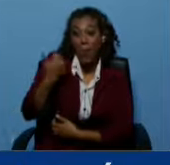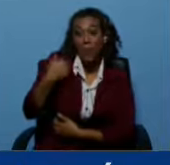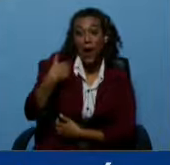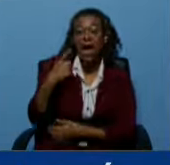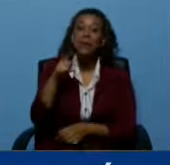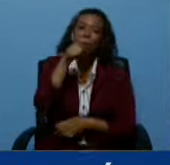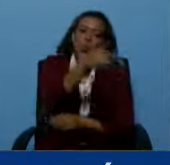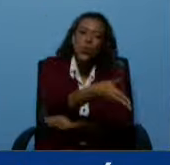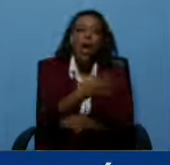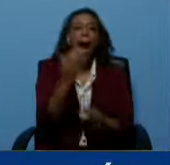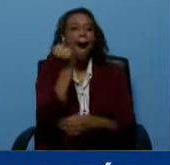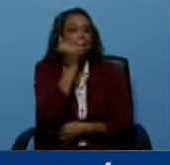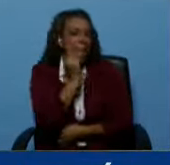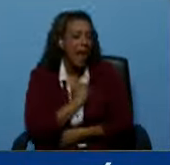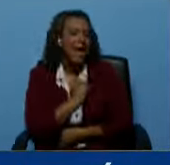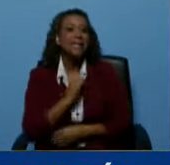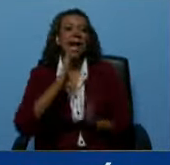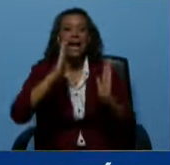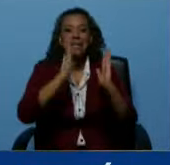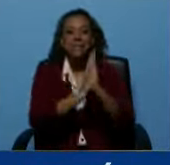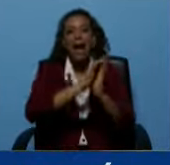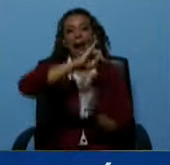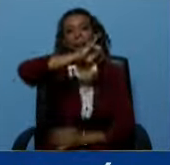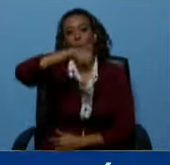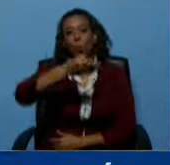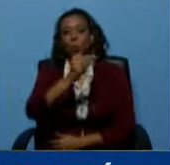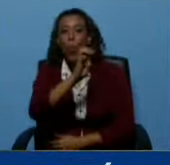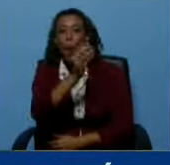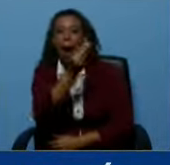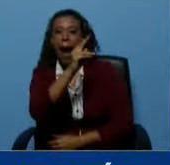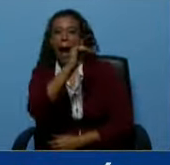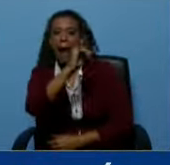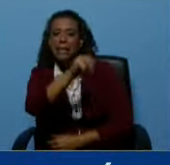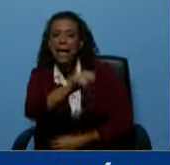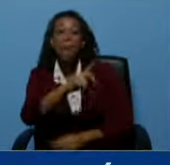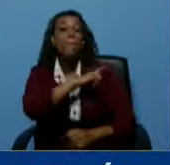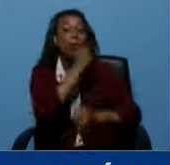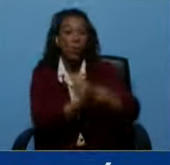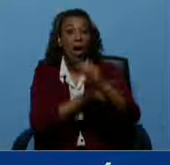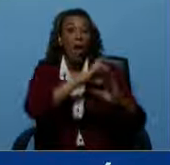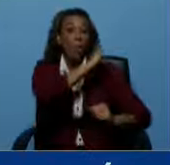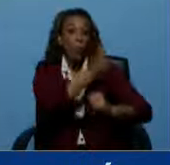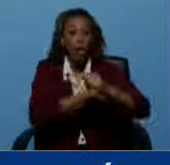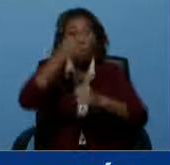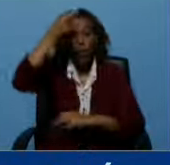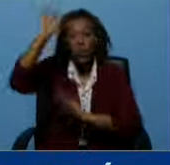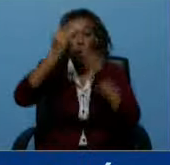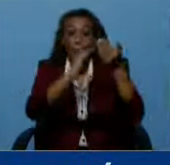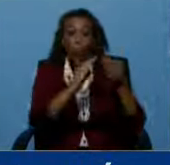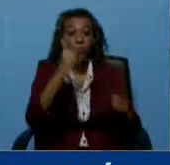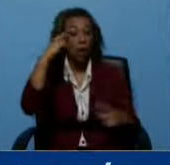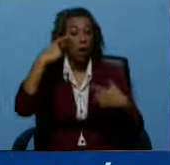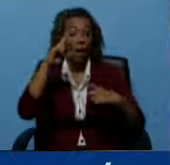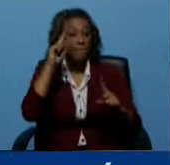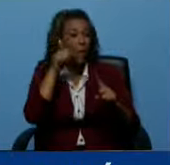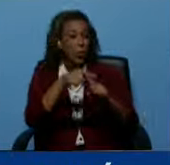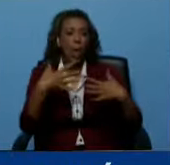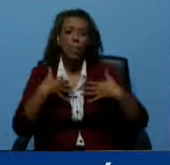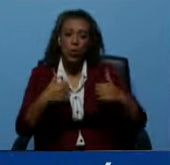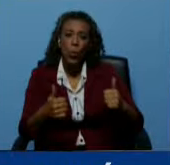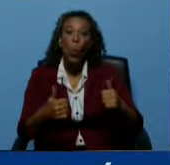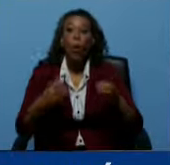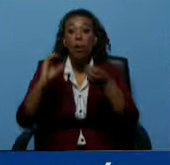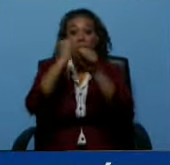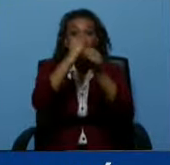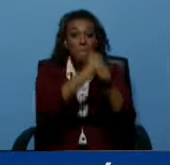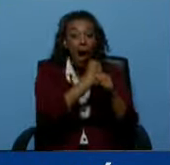a Valencia, a San Joaquín, para hablar de poder comunal, para hablar de salud, para entregar